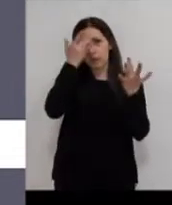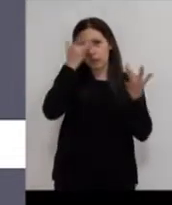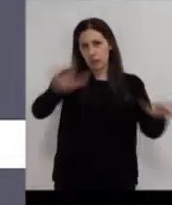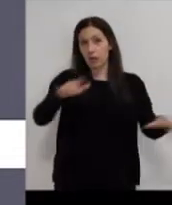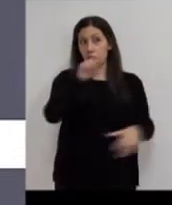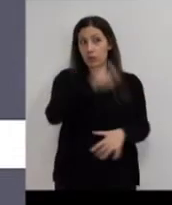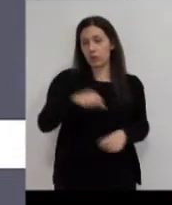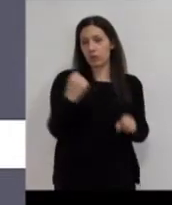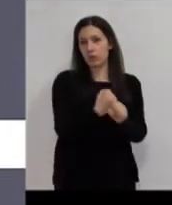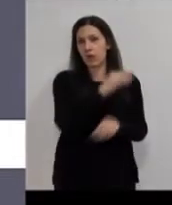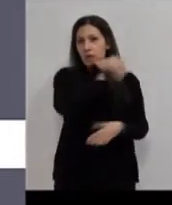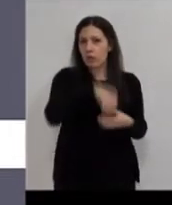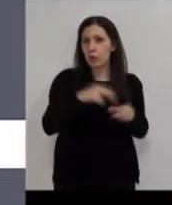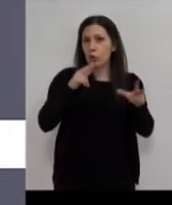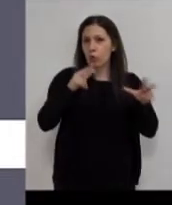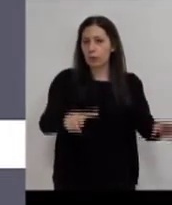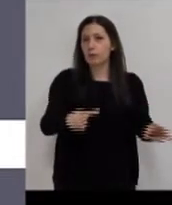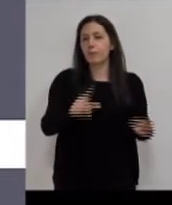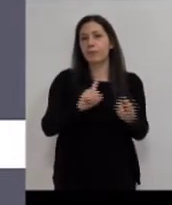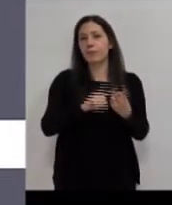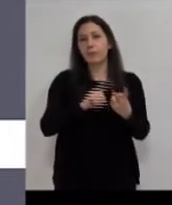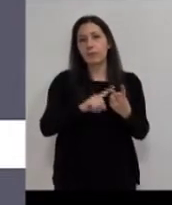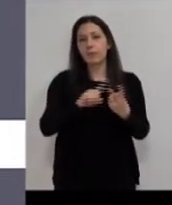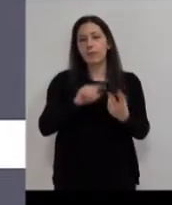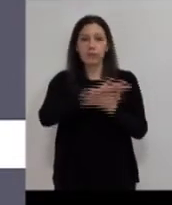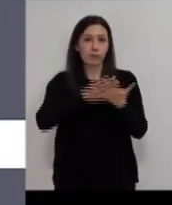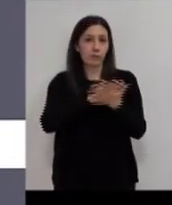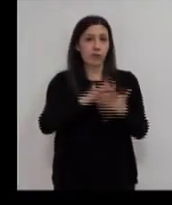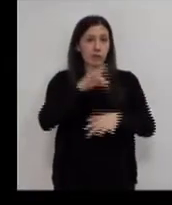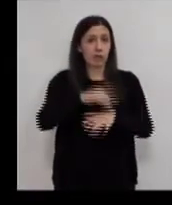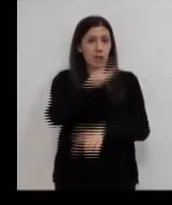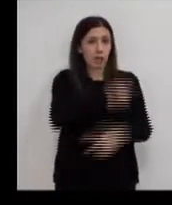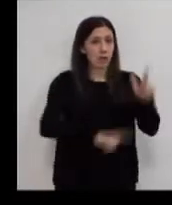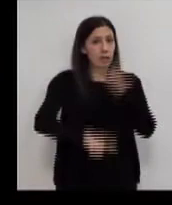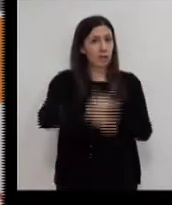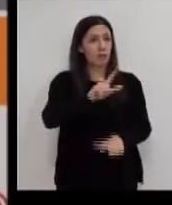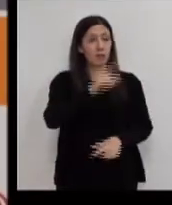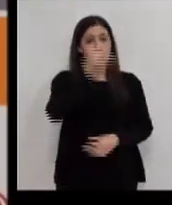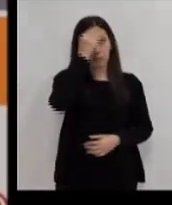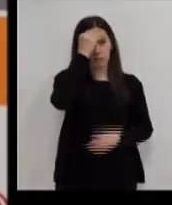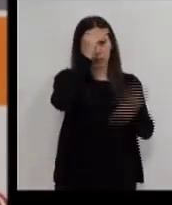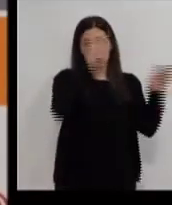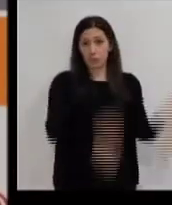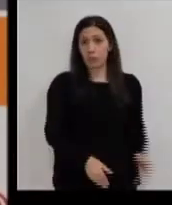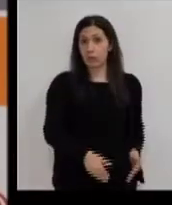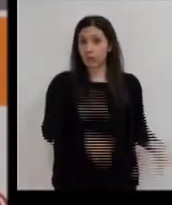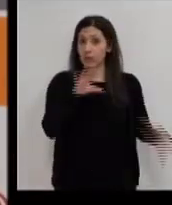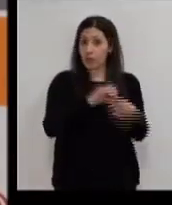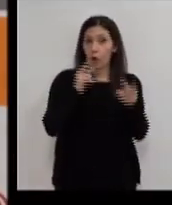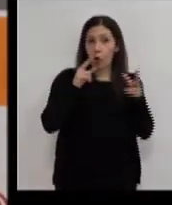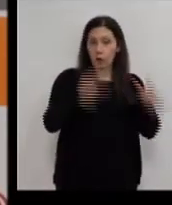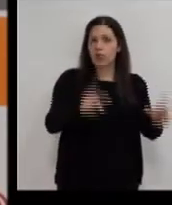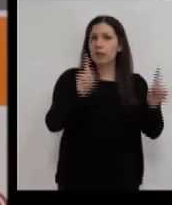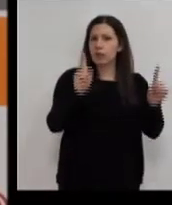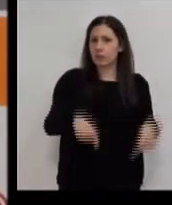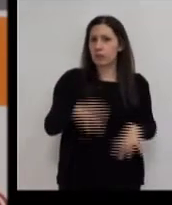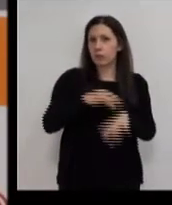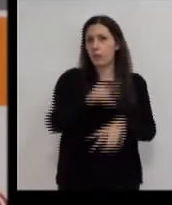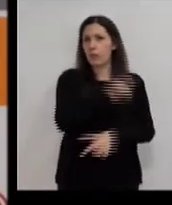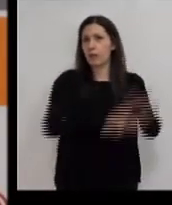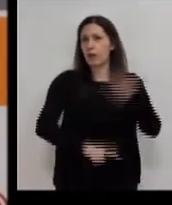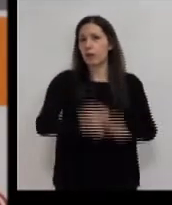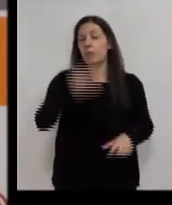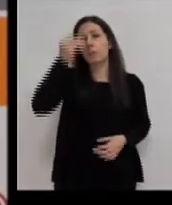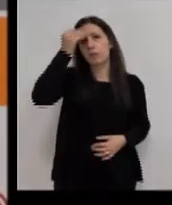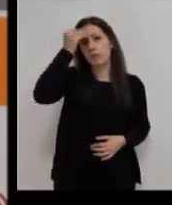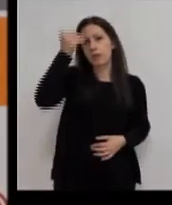todos, es vital la sensibilización del personal. A nivel de la agencia de viajes considera, y